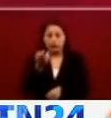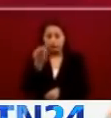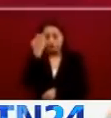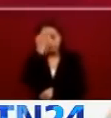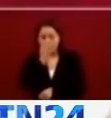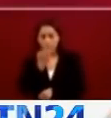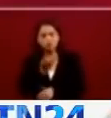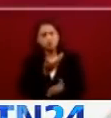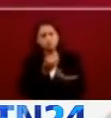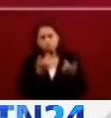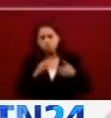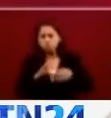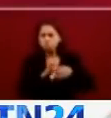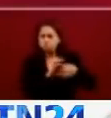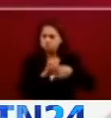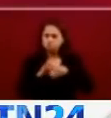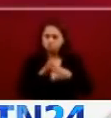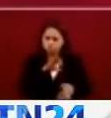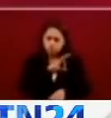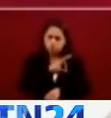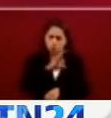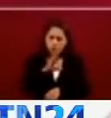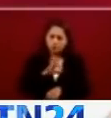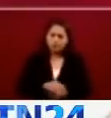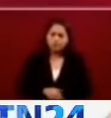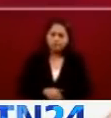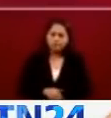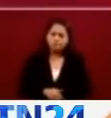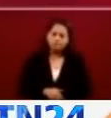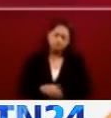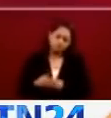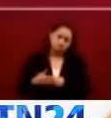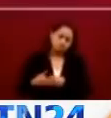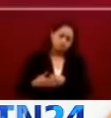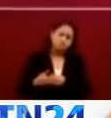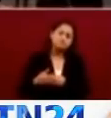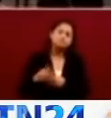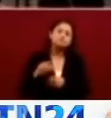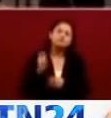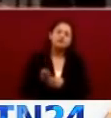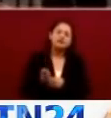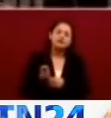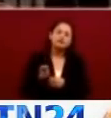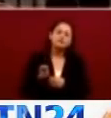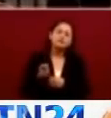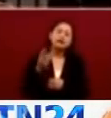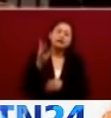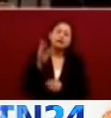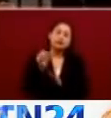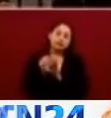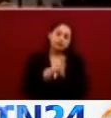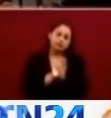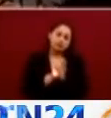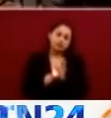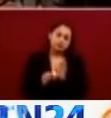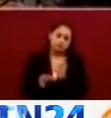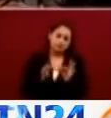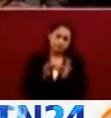tiempo, son 3 meses, ya llevamos 15 días,